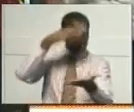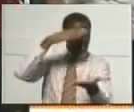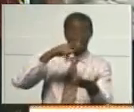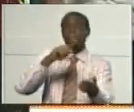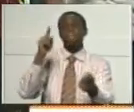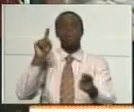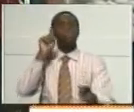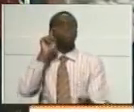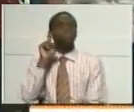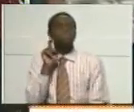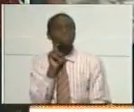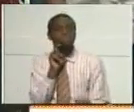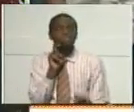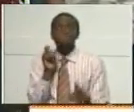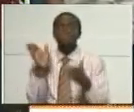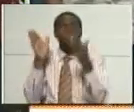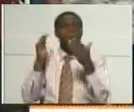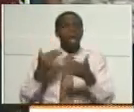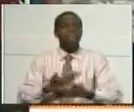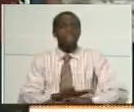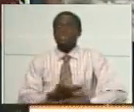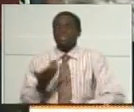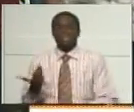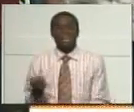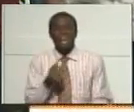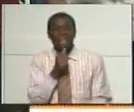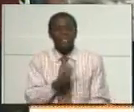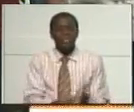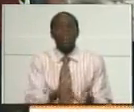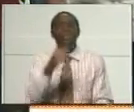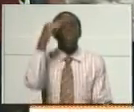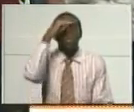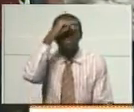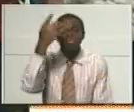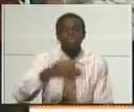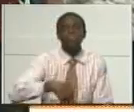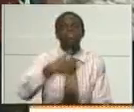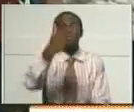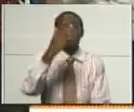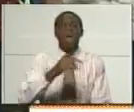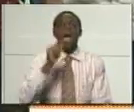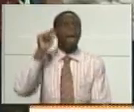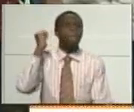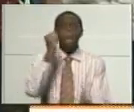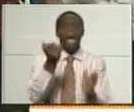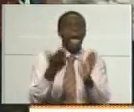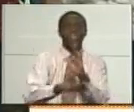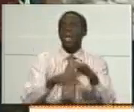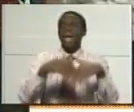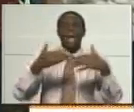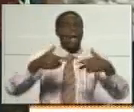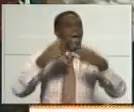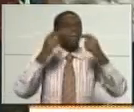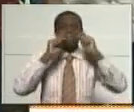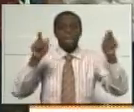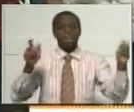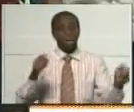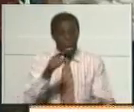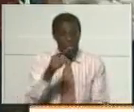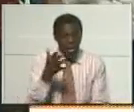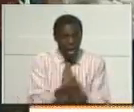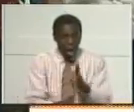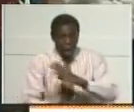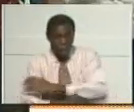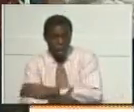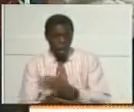se llama eso, Julio Borges? Bandido, asesino, ¿cómo se llama eso? ¿Política, oposición? No, eso